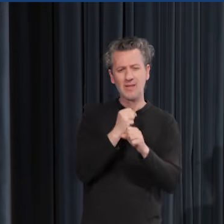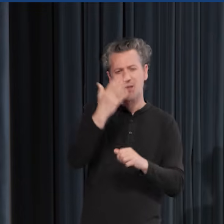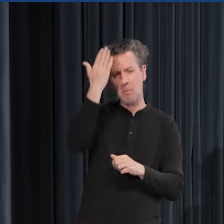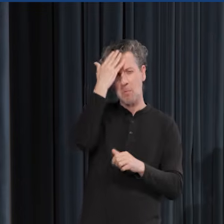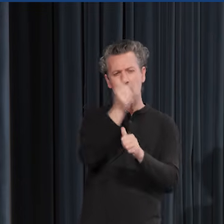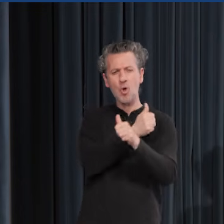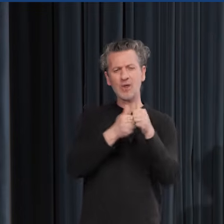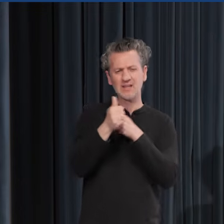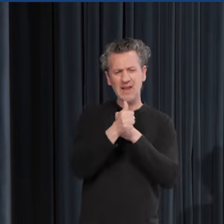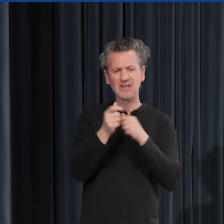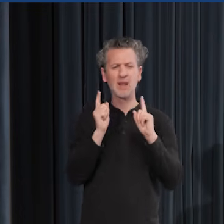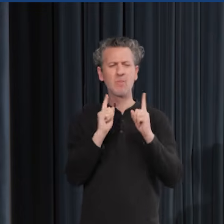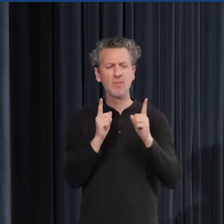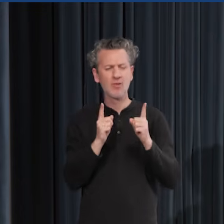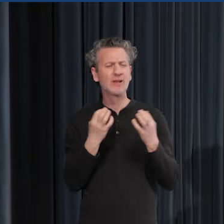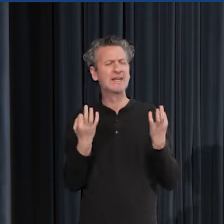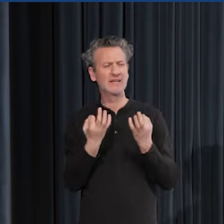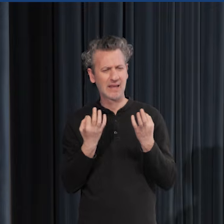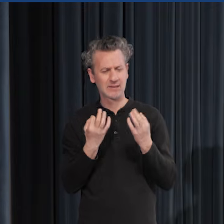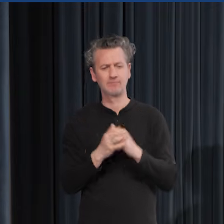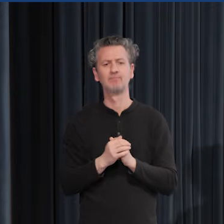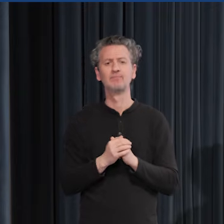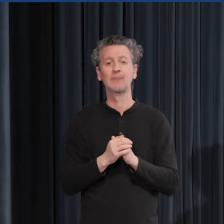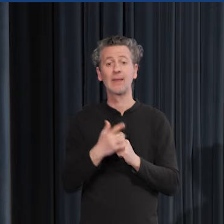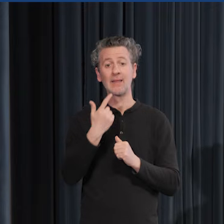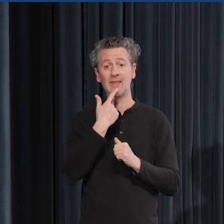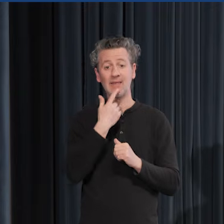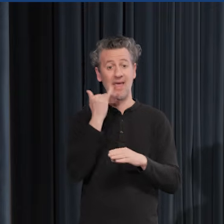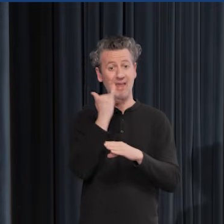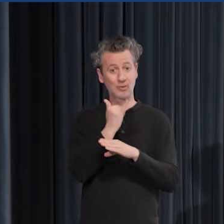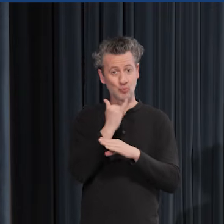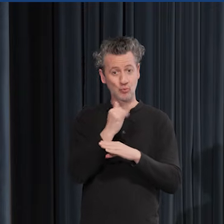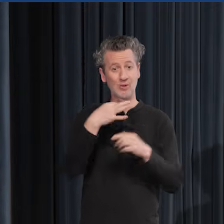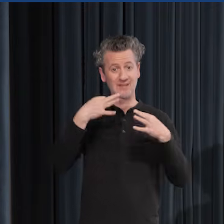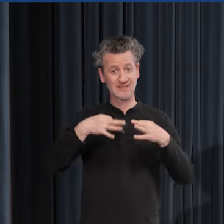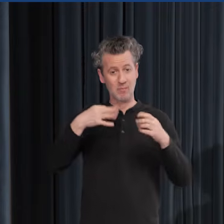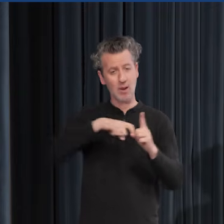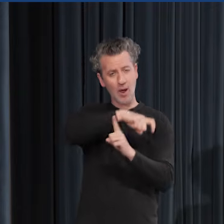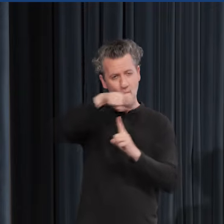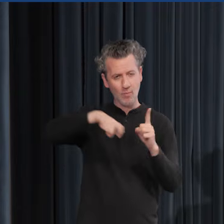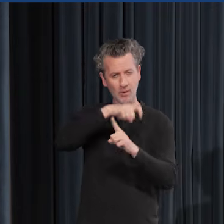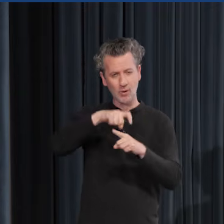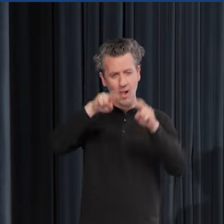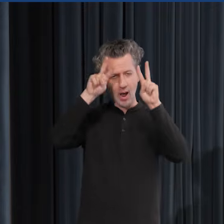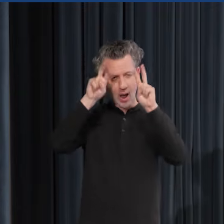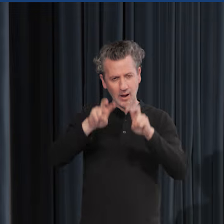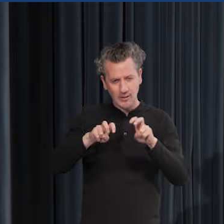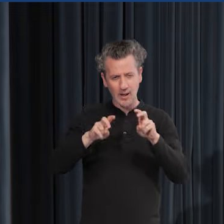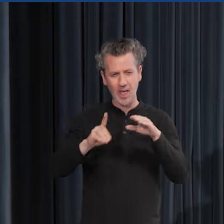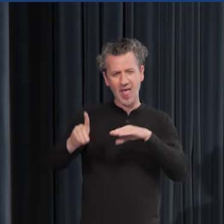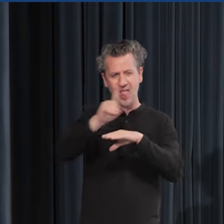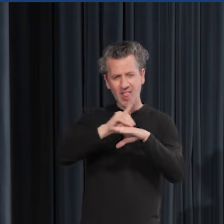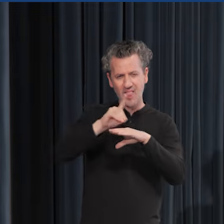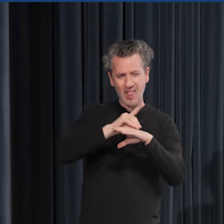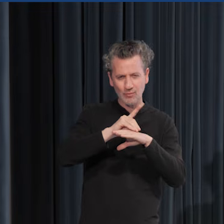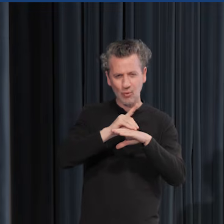se establece. En este sentido, quiero comentar que el Instituto anualmente lleva a cabo un análisis de los datos de siniestralidad laboral